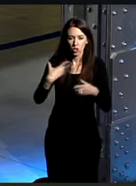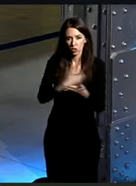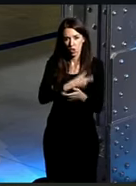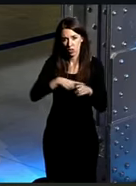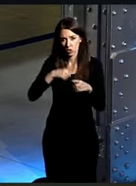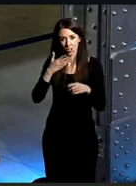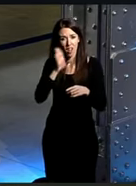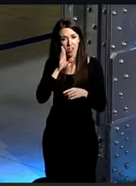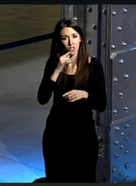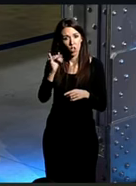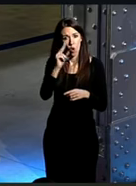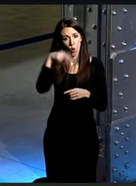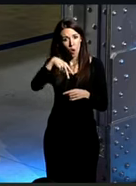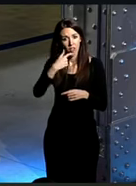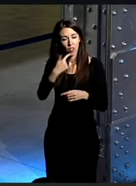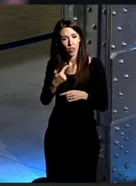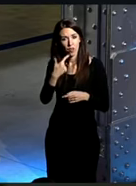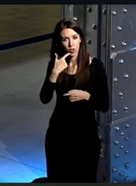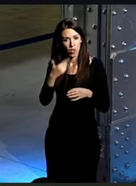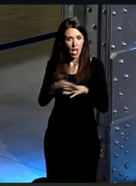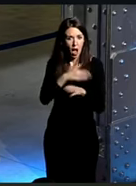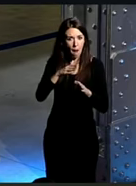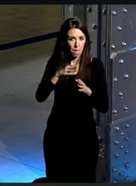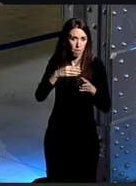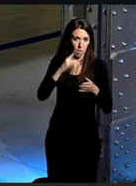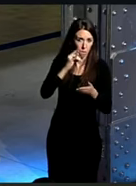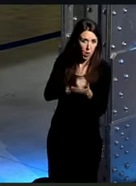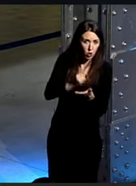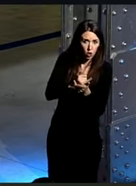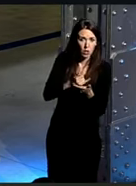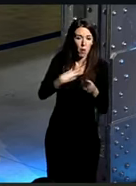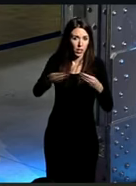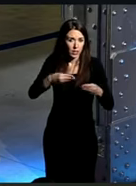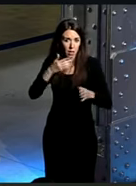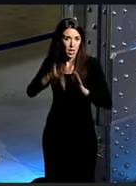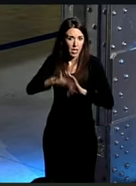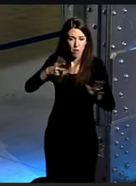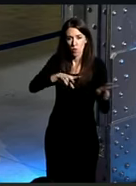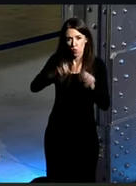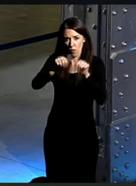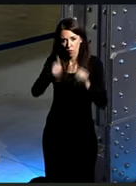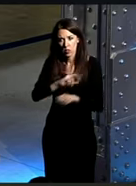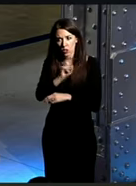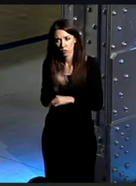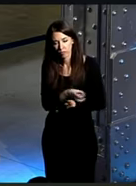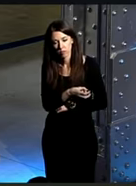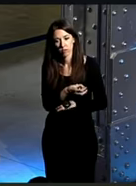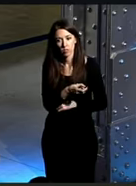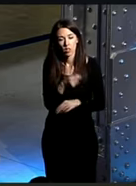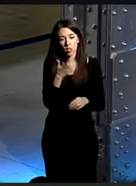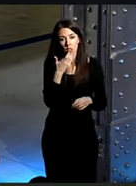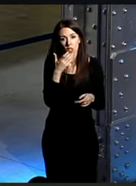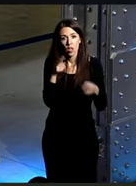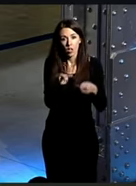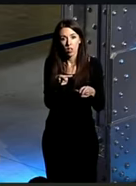que decía Juan, de prototipeado flexible, prototipeado rápido, nuevos formatos, etcétera. En el